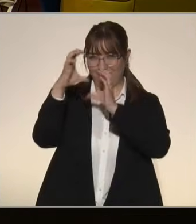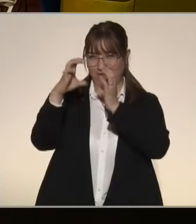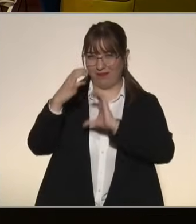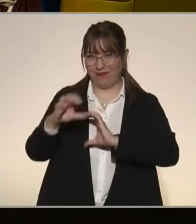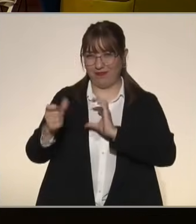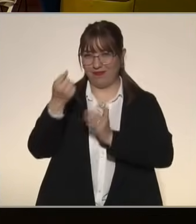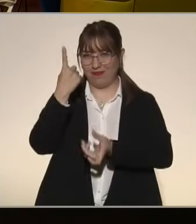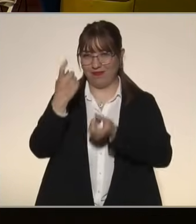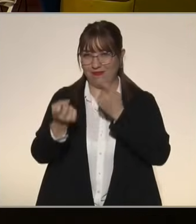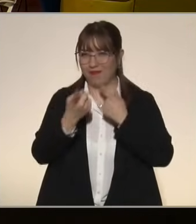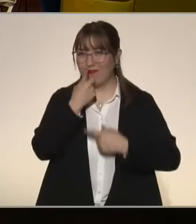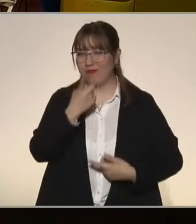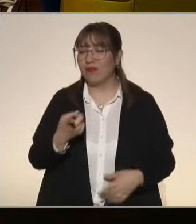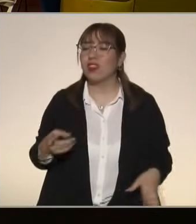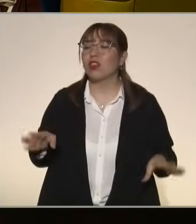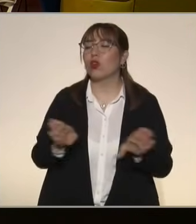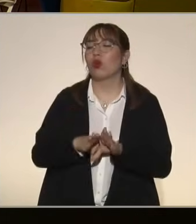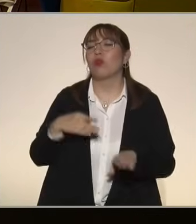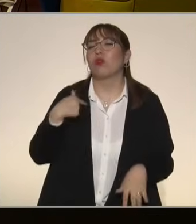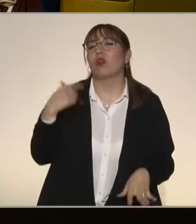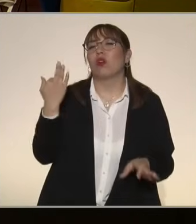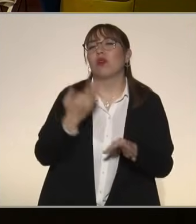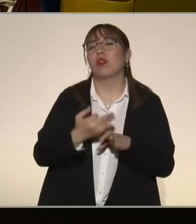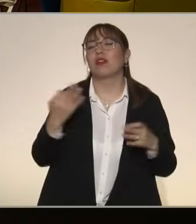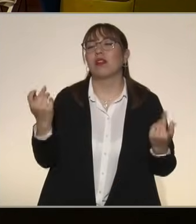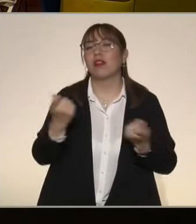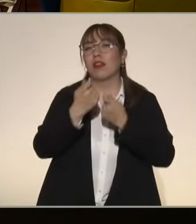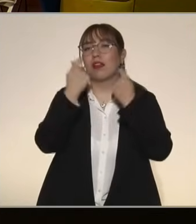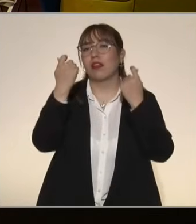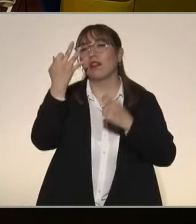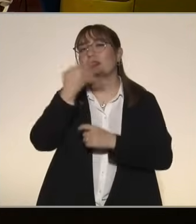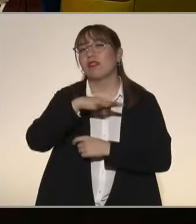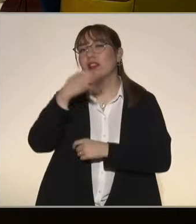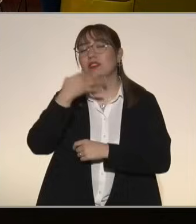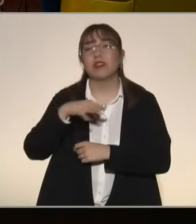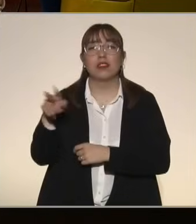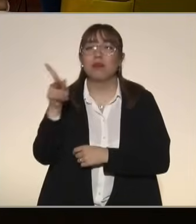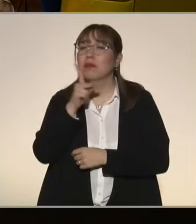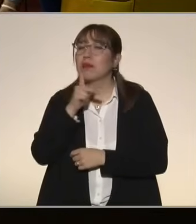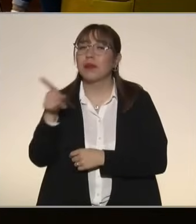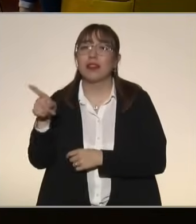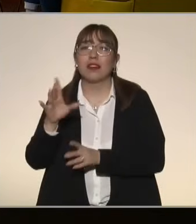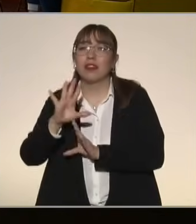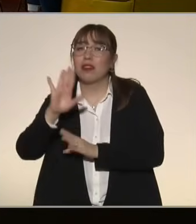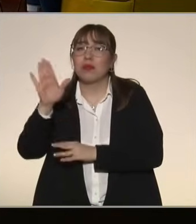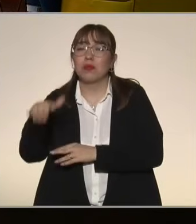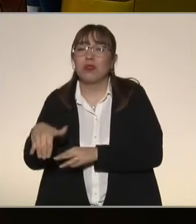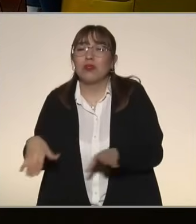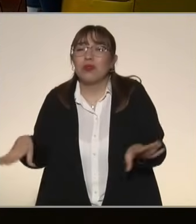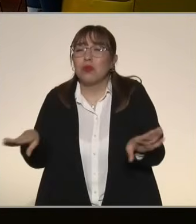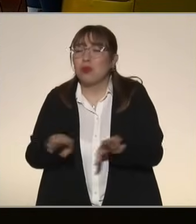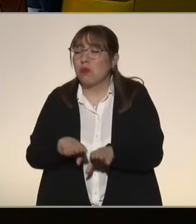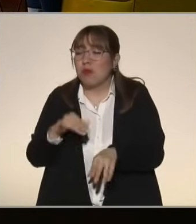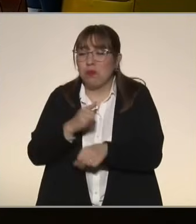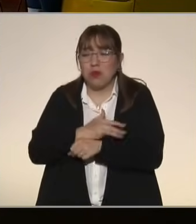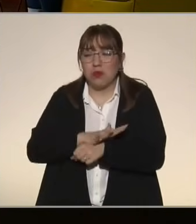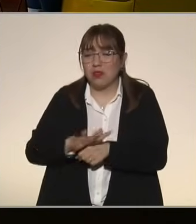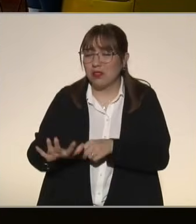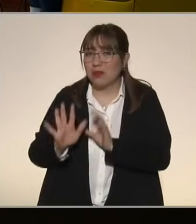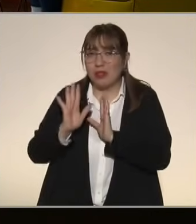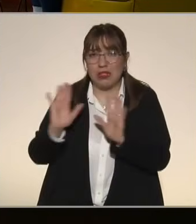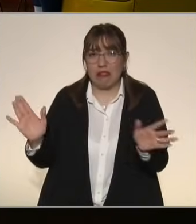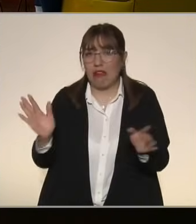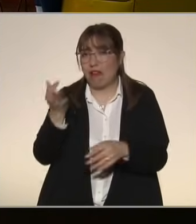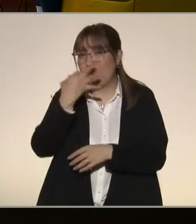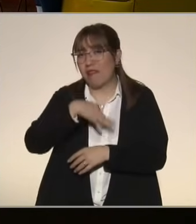a celebrar si ya no está? O ¿cómo voy a celebrar ese día, que es el día que justamente pasó? Y hay familias enteras